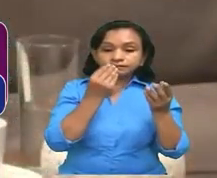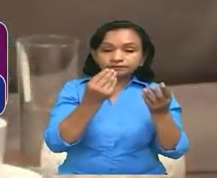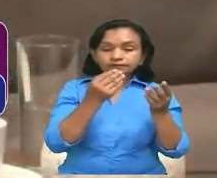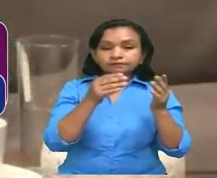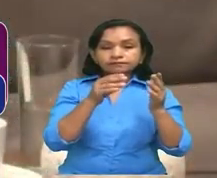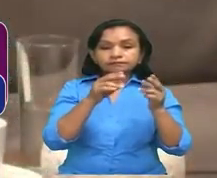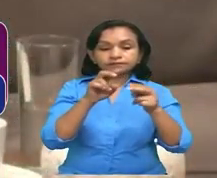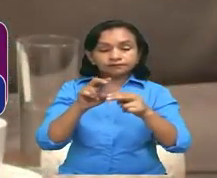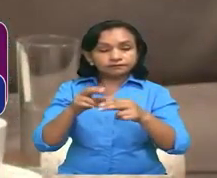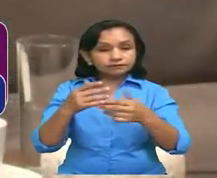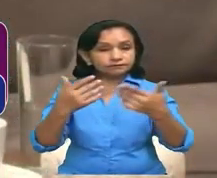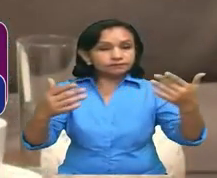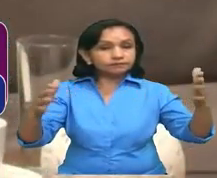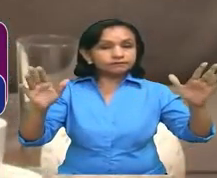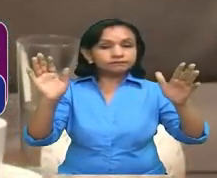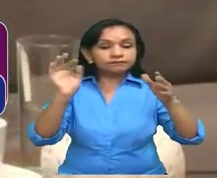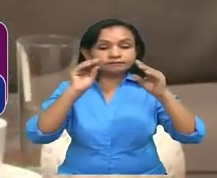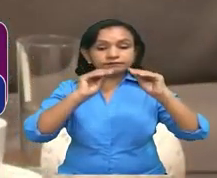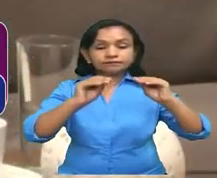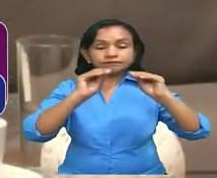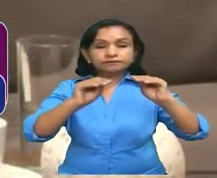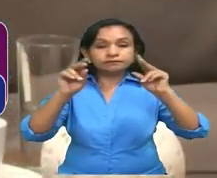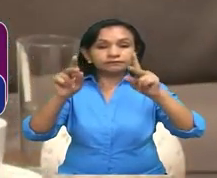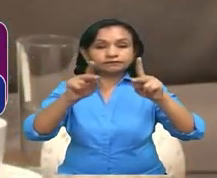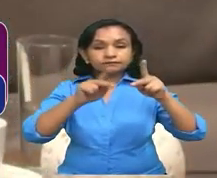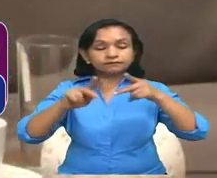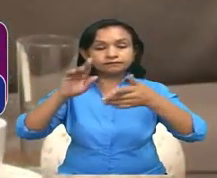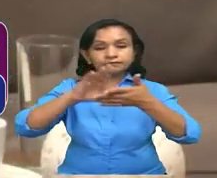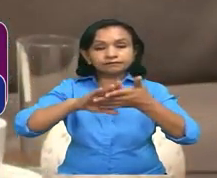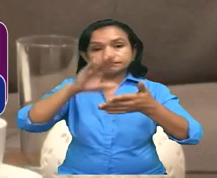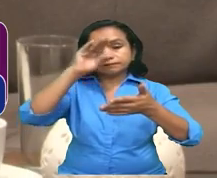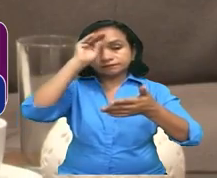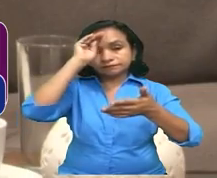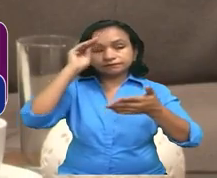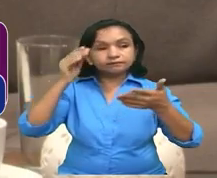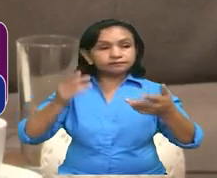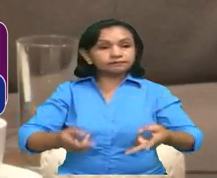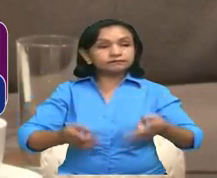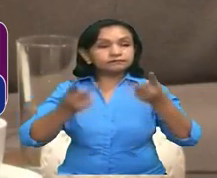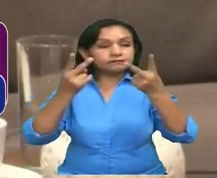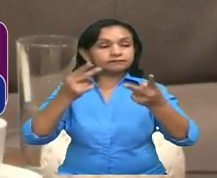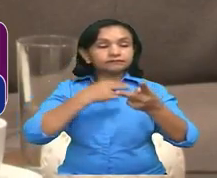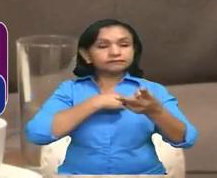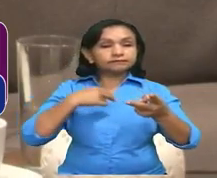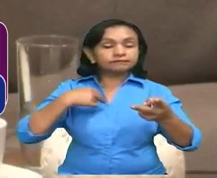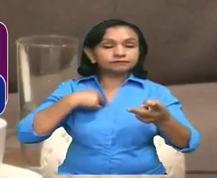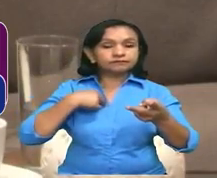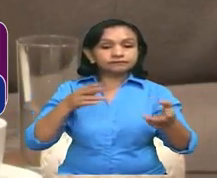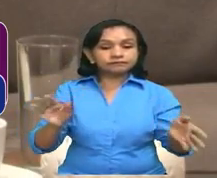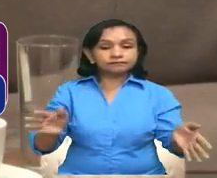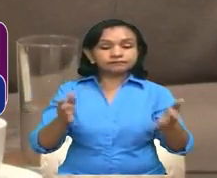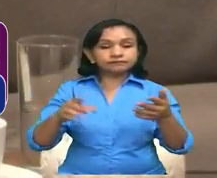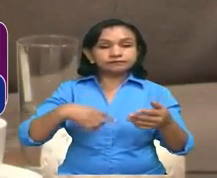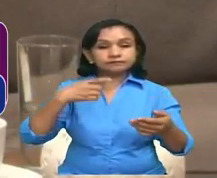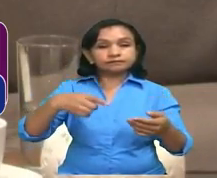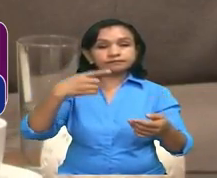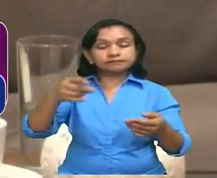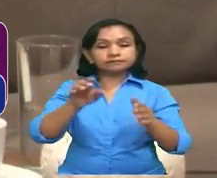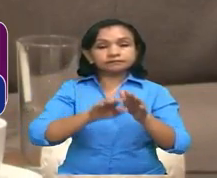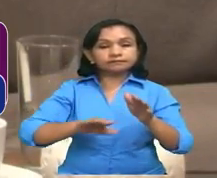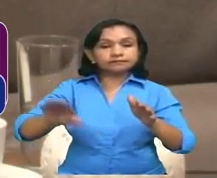regresar. Entonces nuestros empresarios están conscientes de esa necesidad de la inversión en términos de calidad en la prestación de servicios. Nosotros